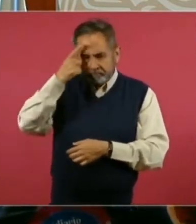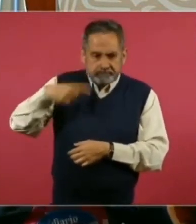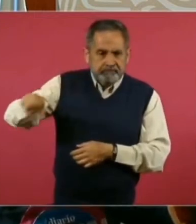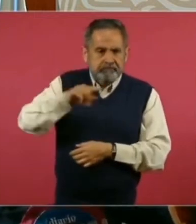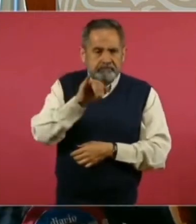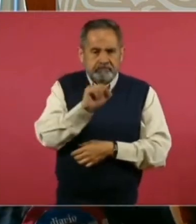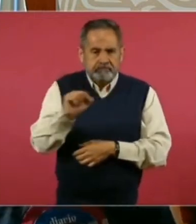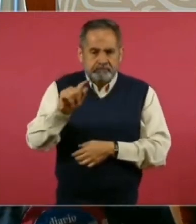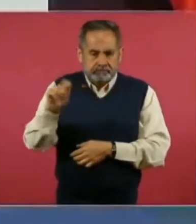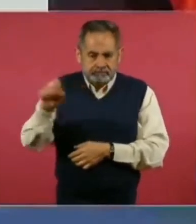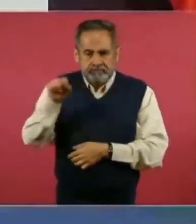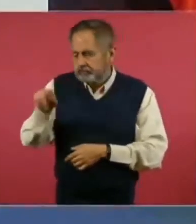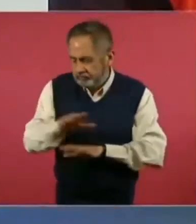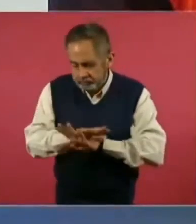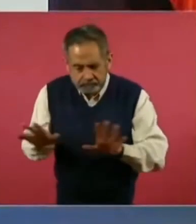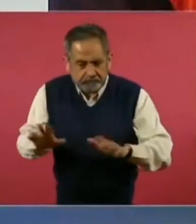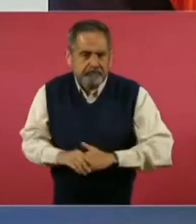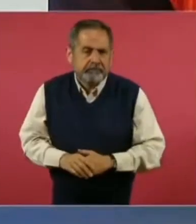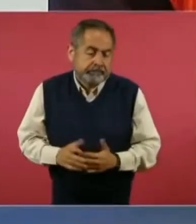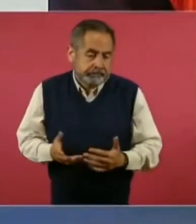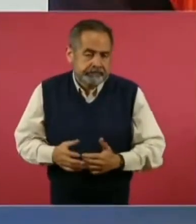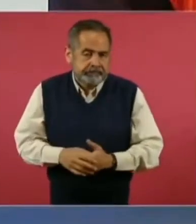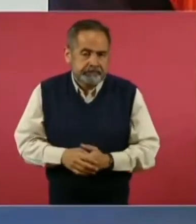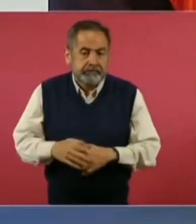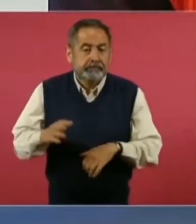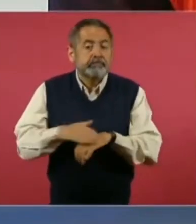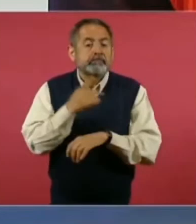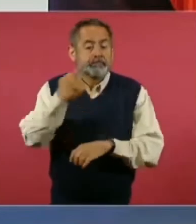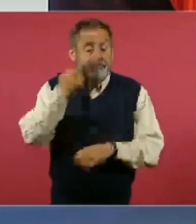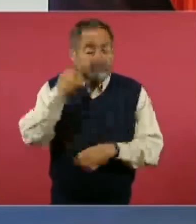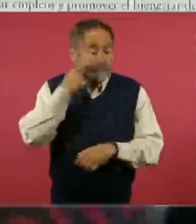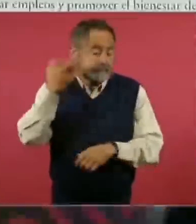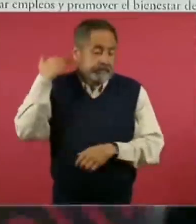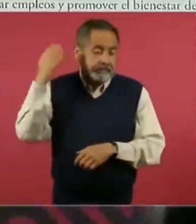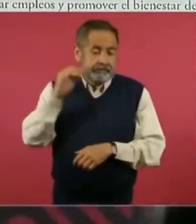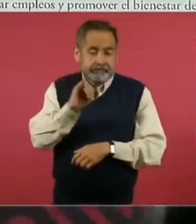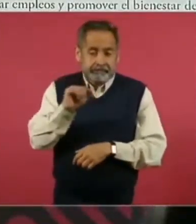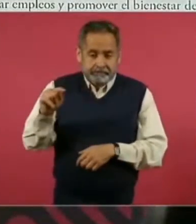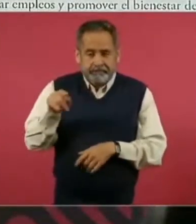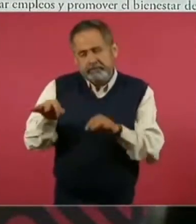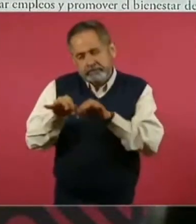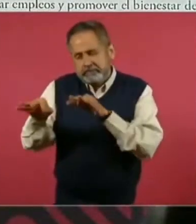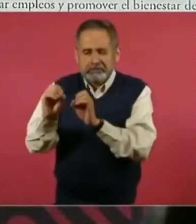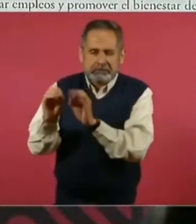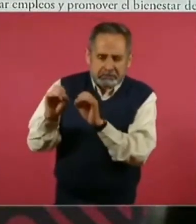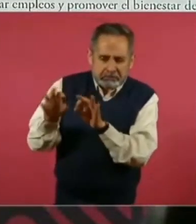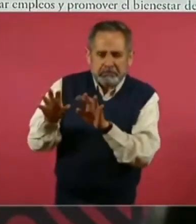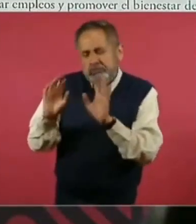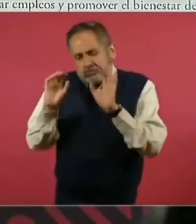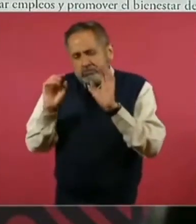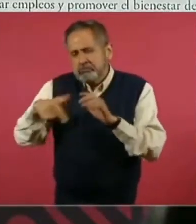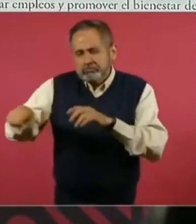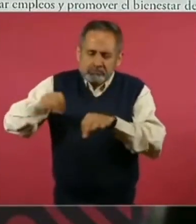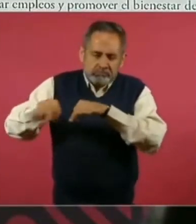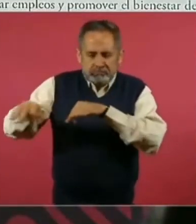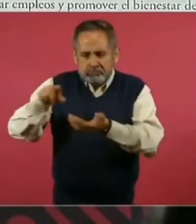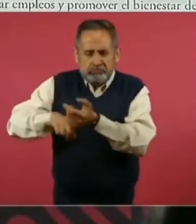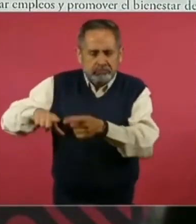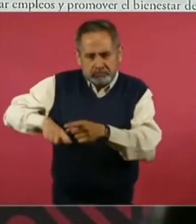para el Bienestar, porque un trabajador, un oficinista al servicio del Estado,